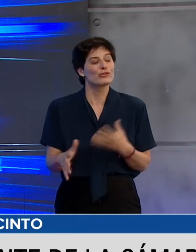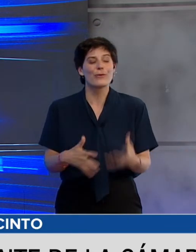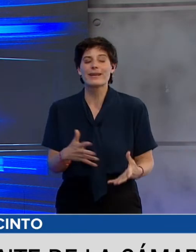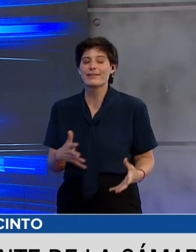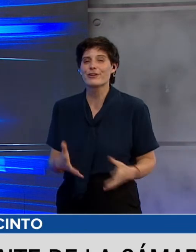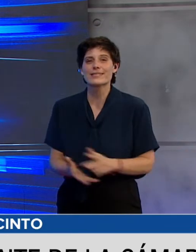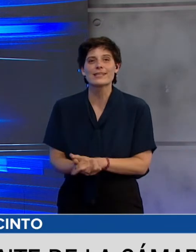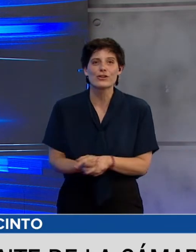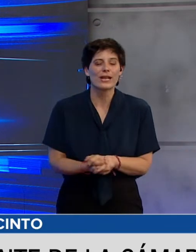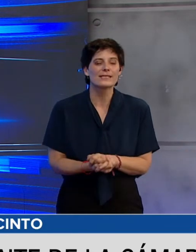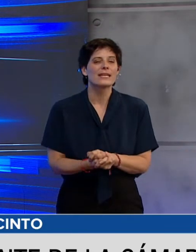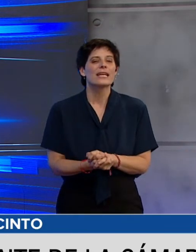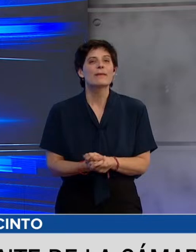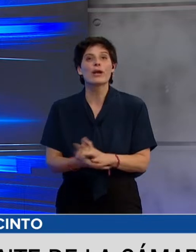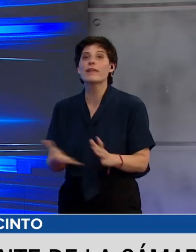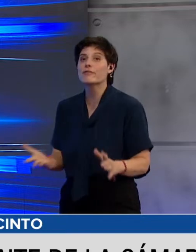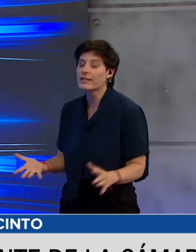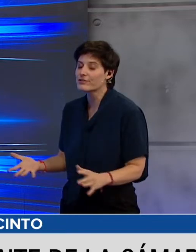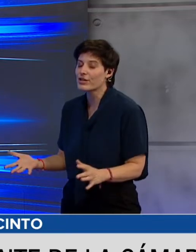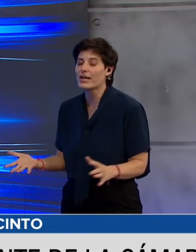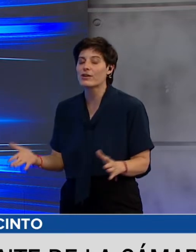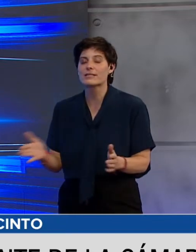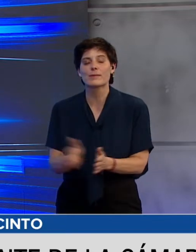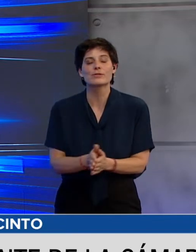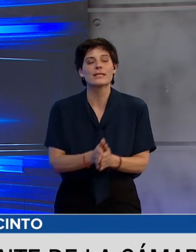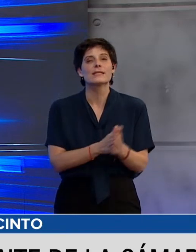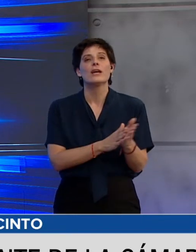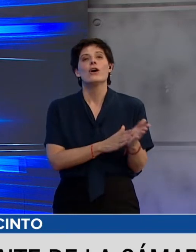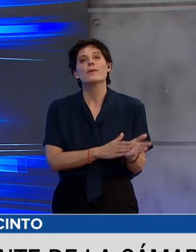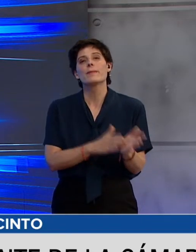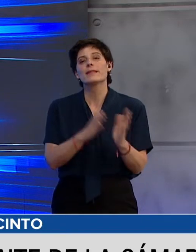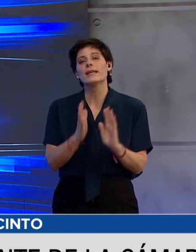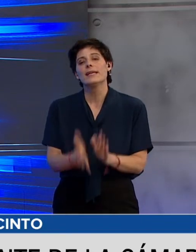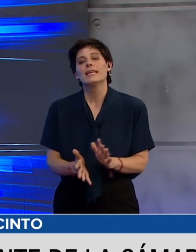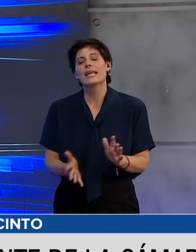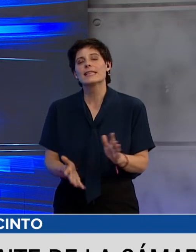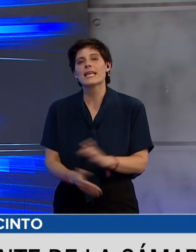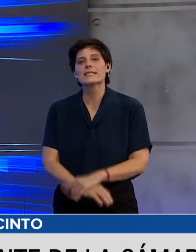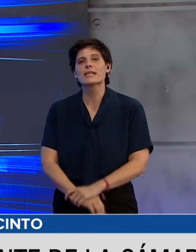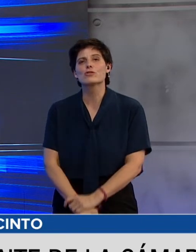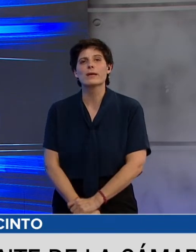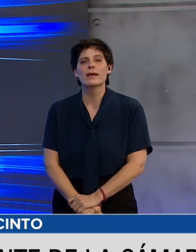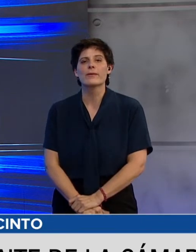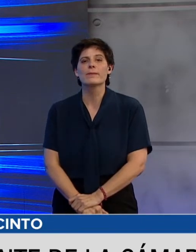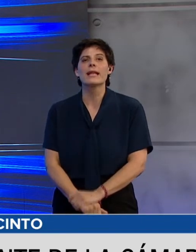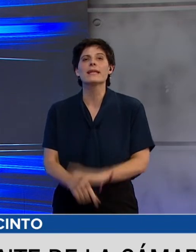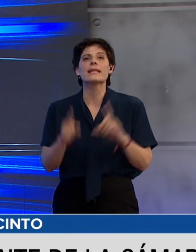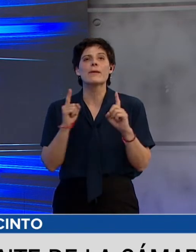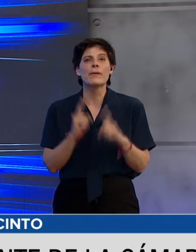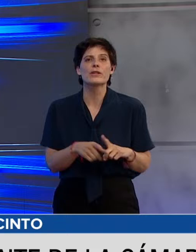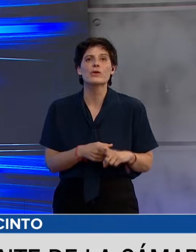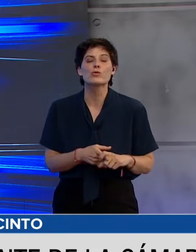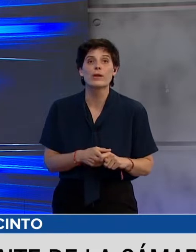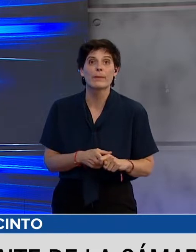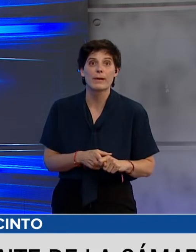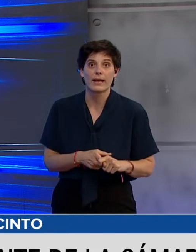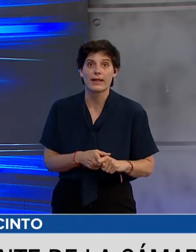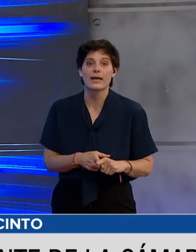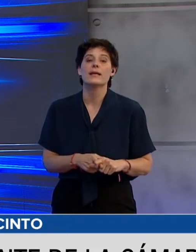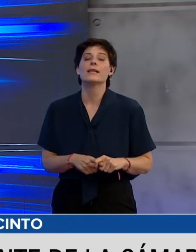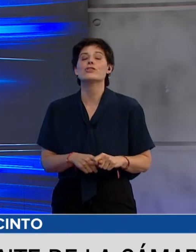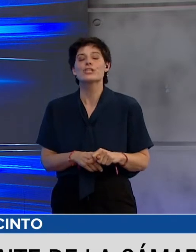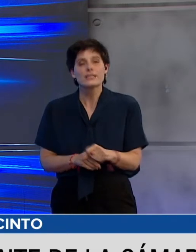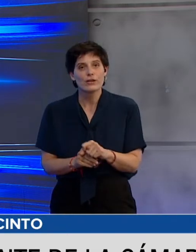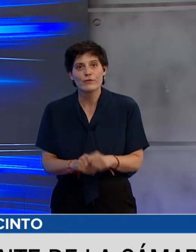hay mucho vértigo en estas horas y pocas definiciones. Lo que sabemos es, obviamente, que el 10 asume Javier Milei y que va a haber discurso en la